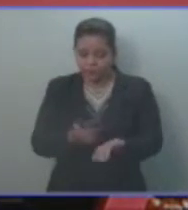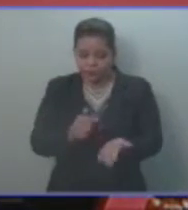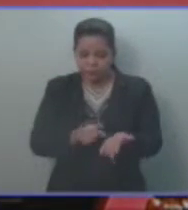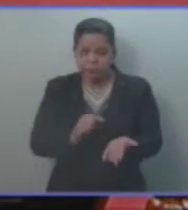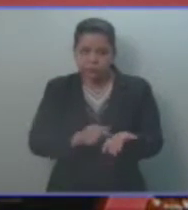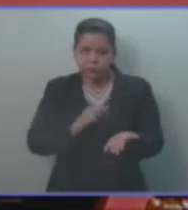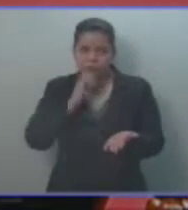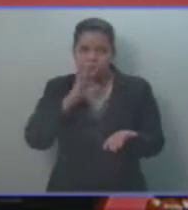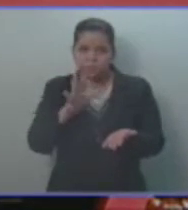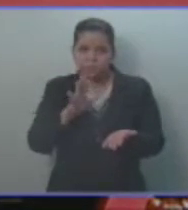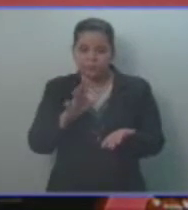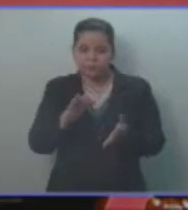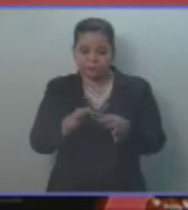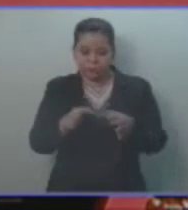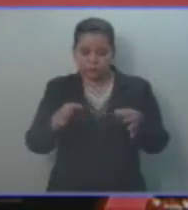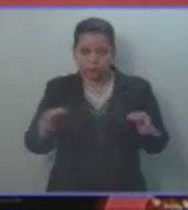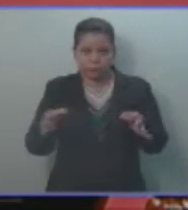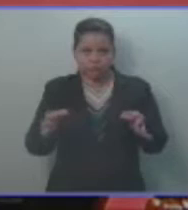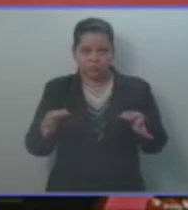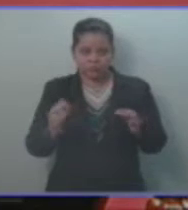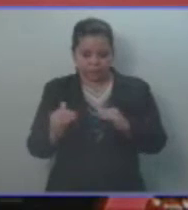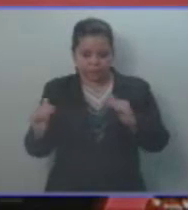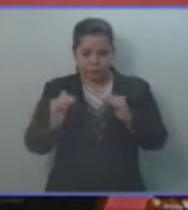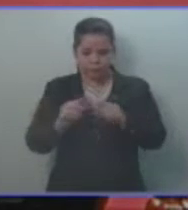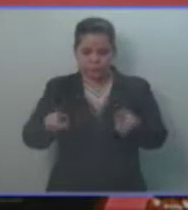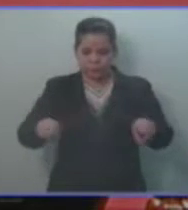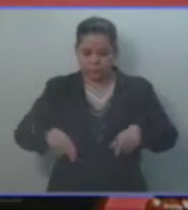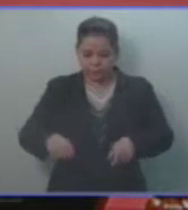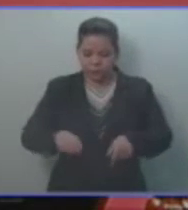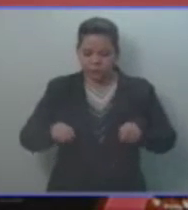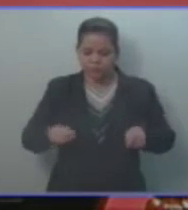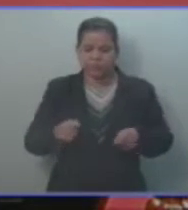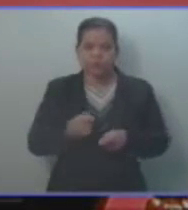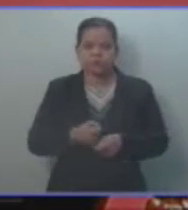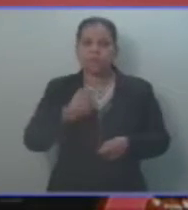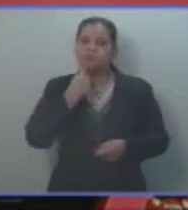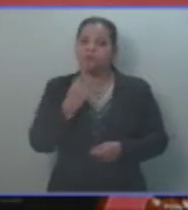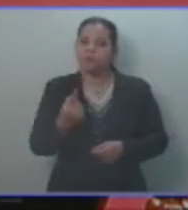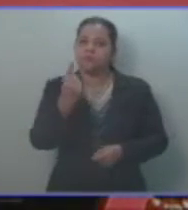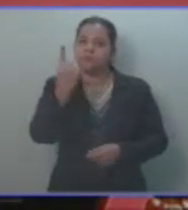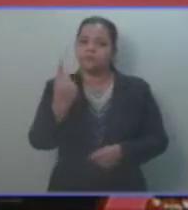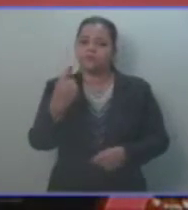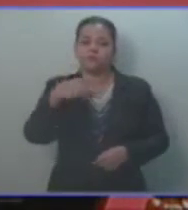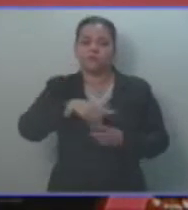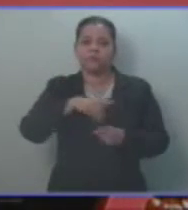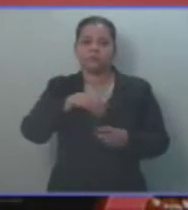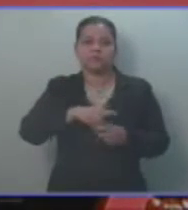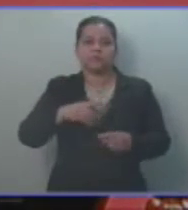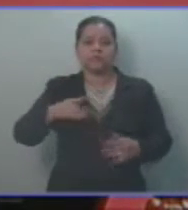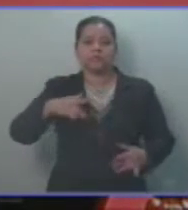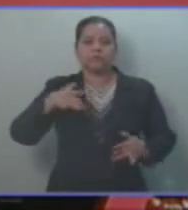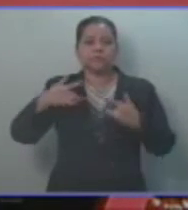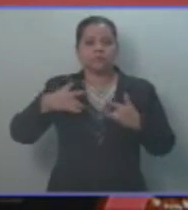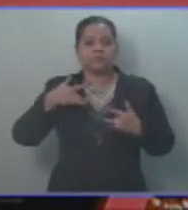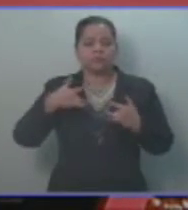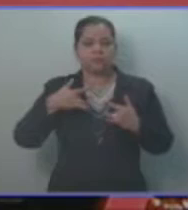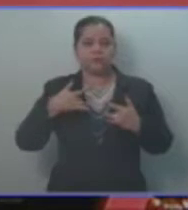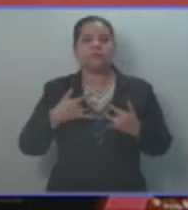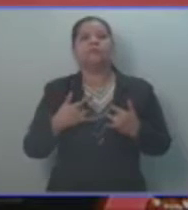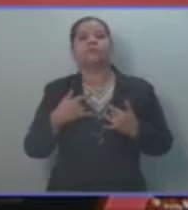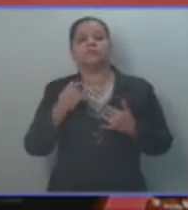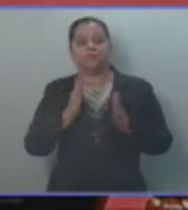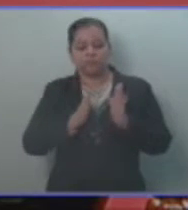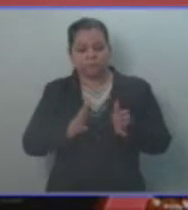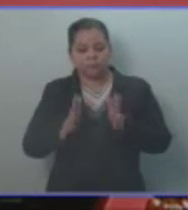la terminología de la Convención, aclara que el término discapacidad sensorial se subclasifica